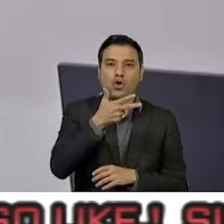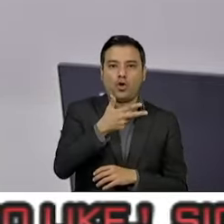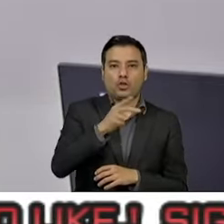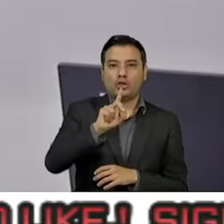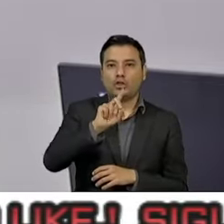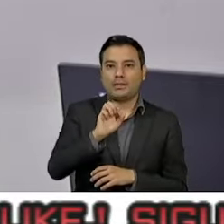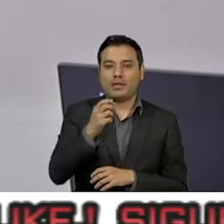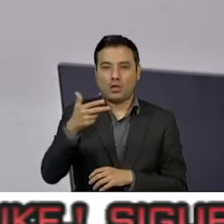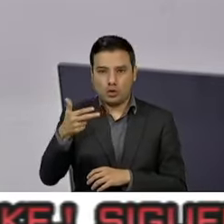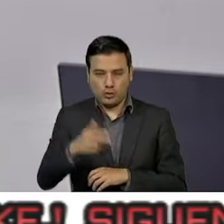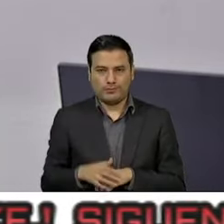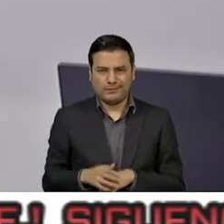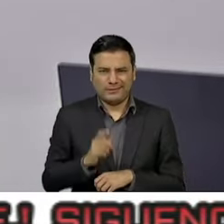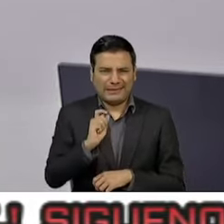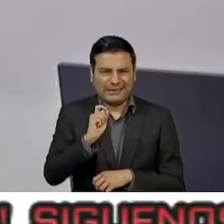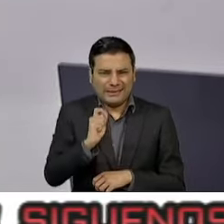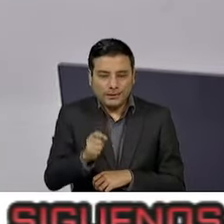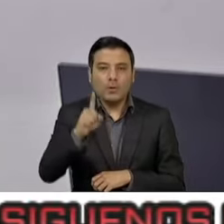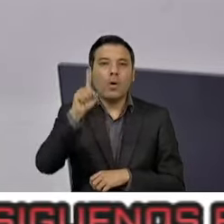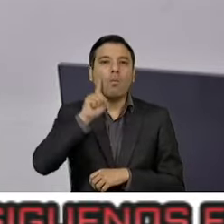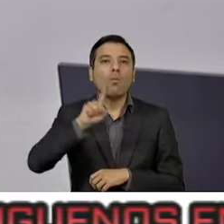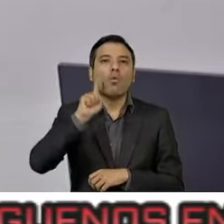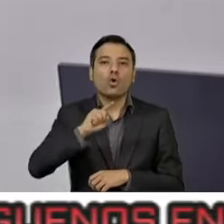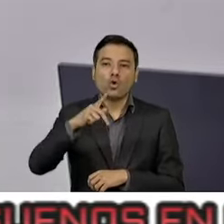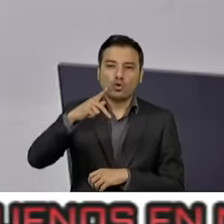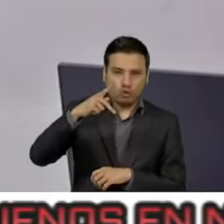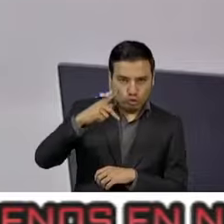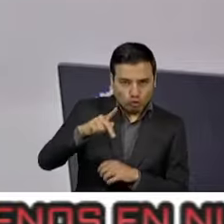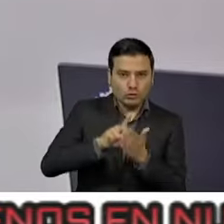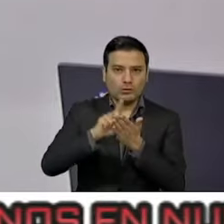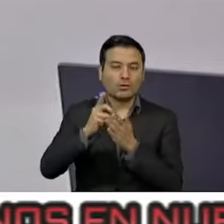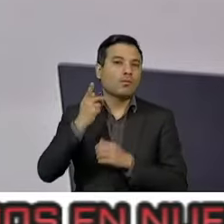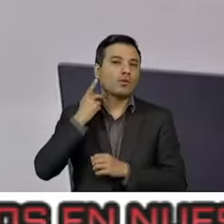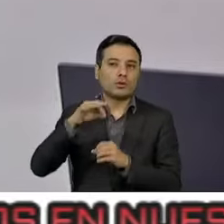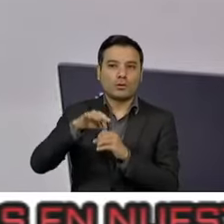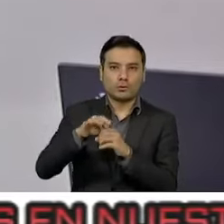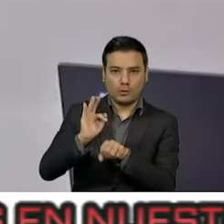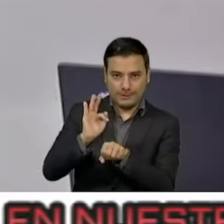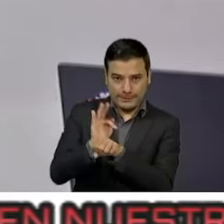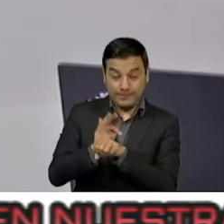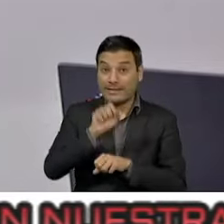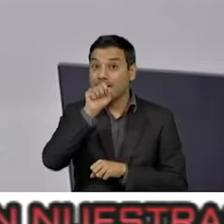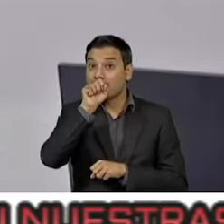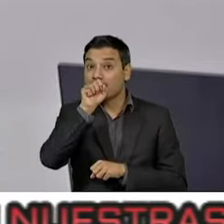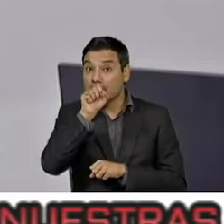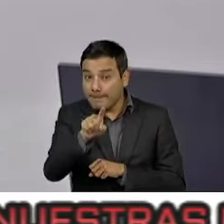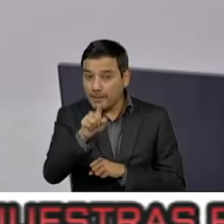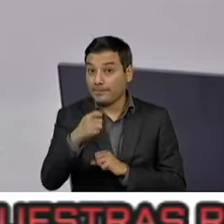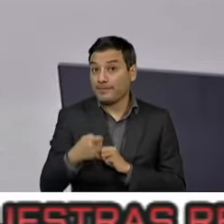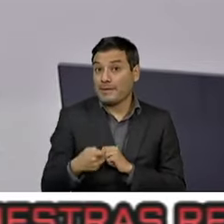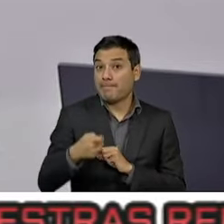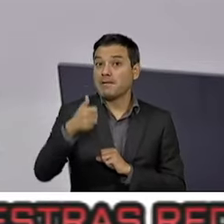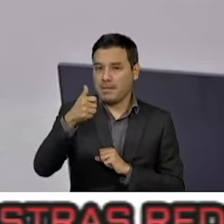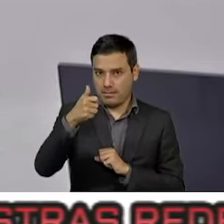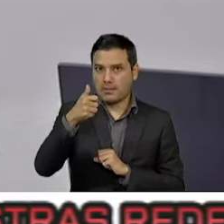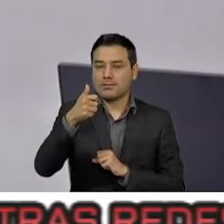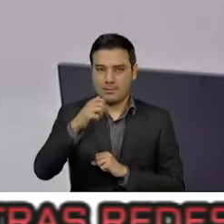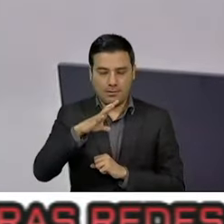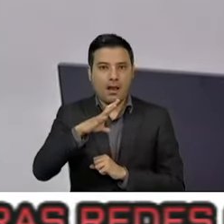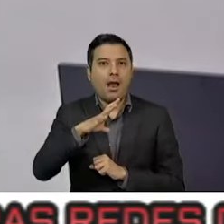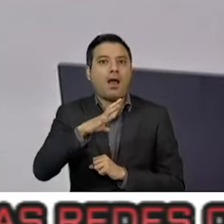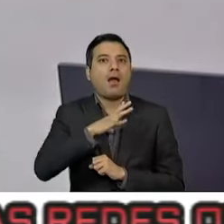favorecer y privilegiar los derechos político-electorales de las mujeres. De igual forma, por primera vez y debido al sólido